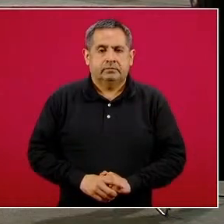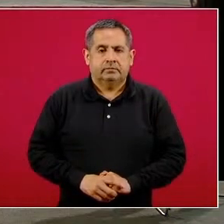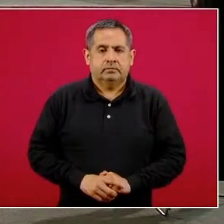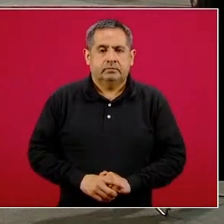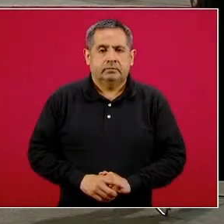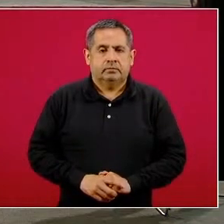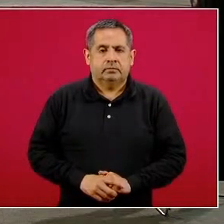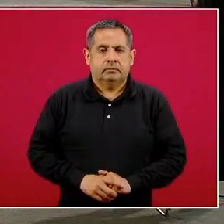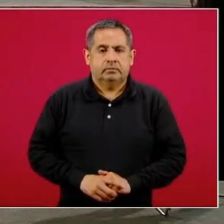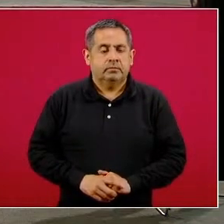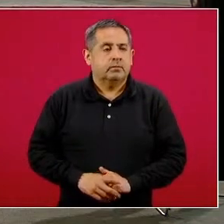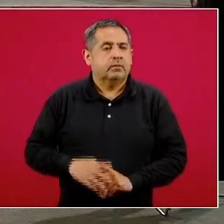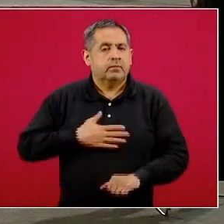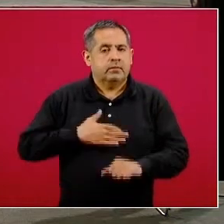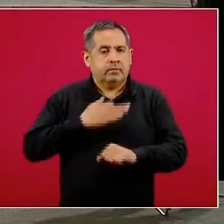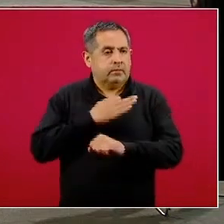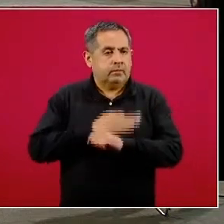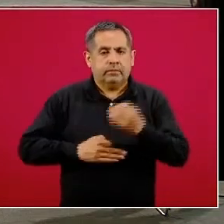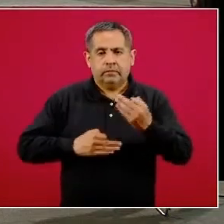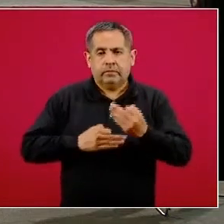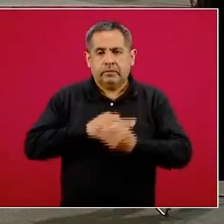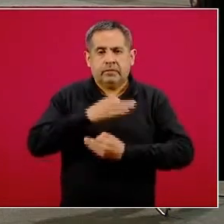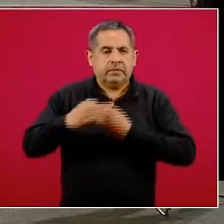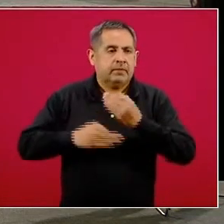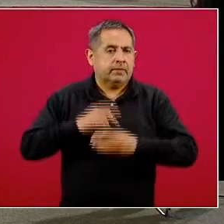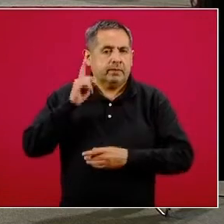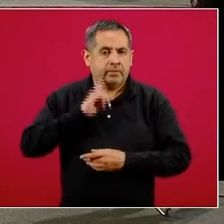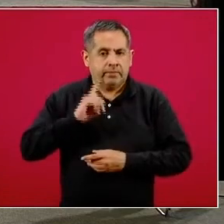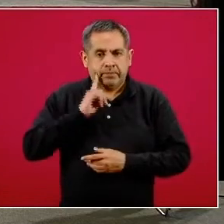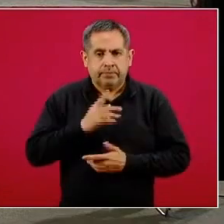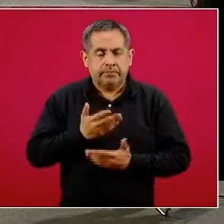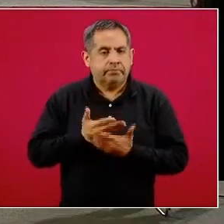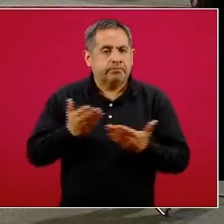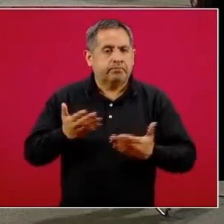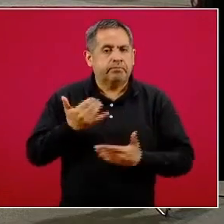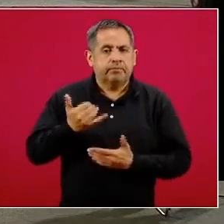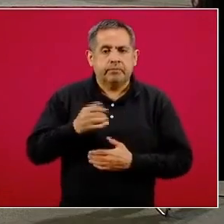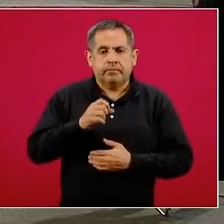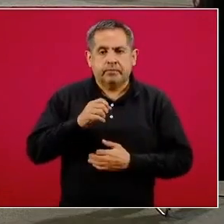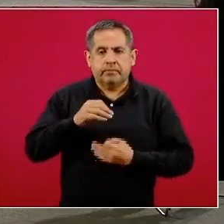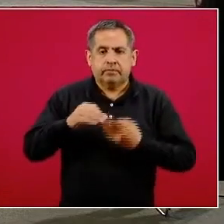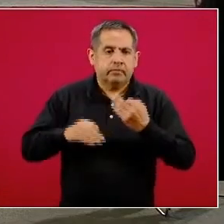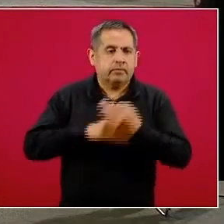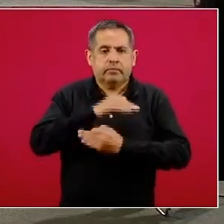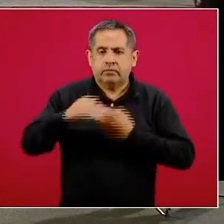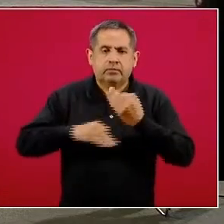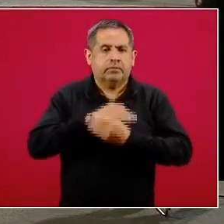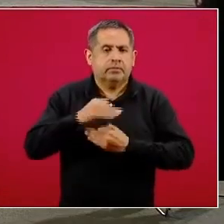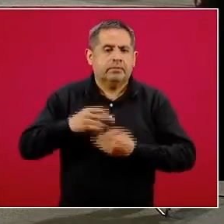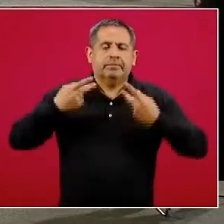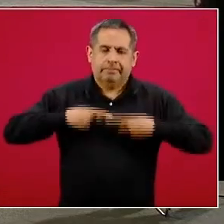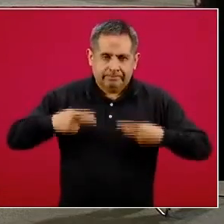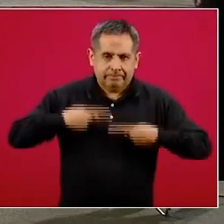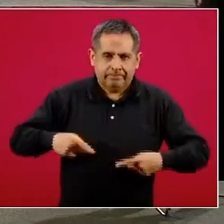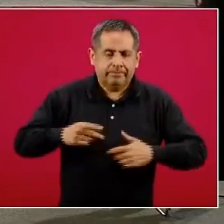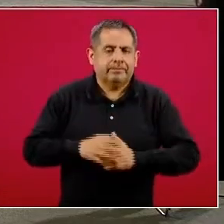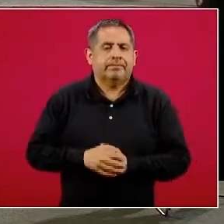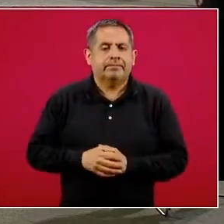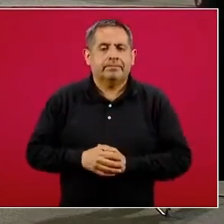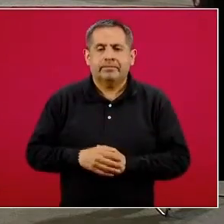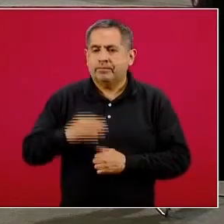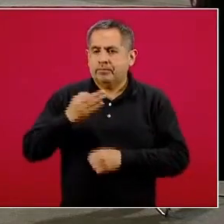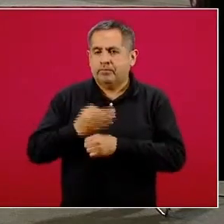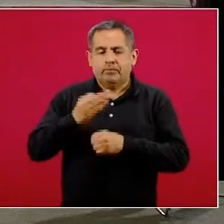Muy buenas tardes tengan todas y, bueno, todas las personas que nos acompañan